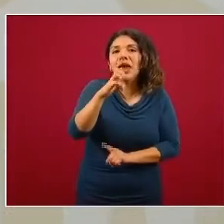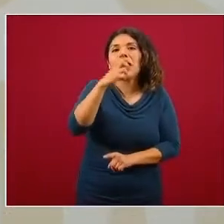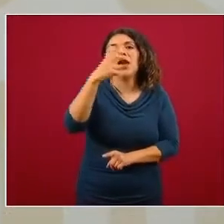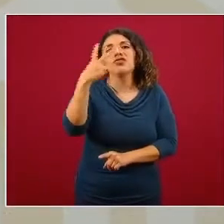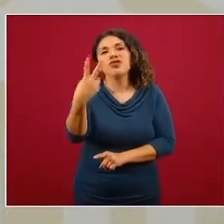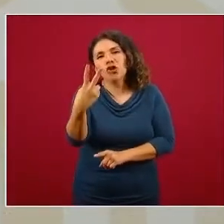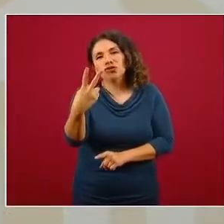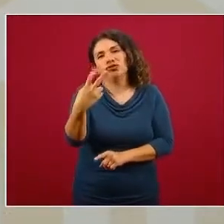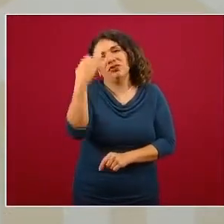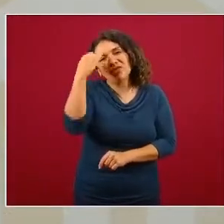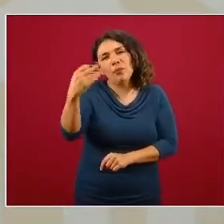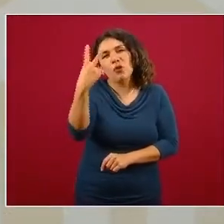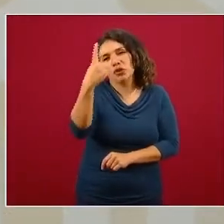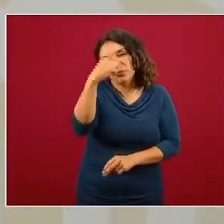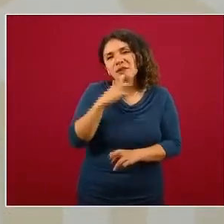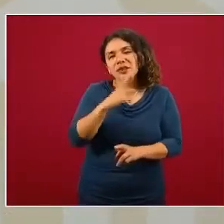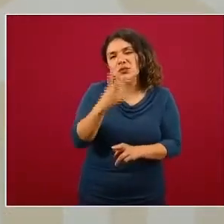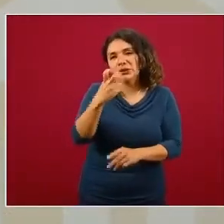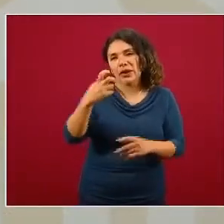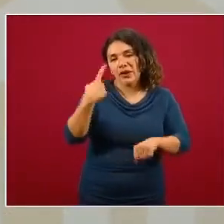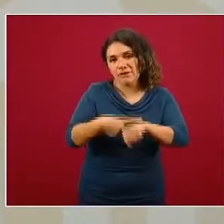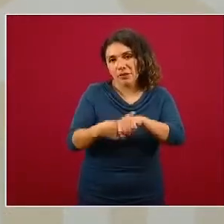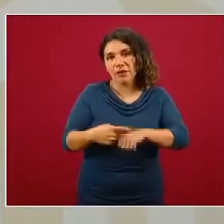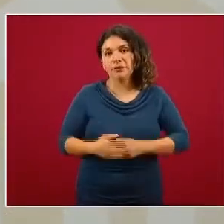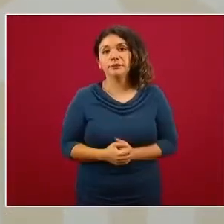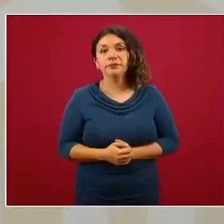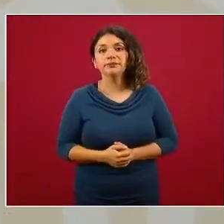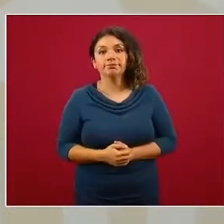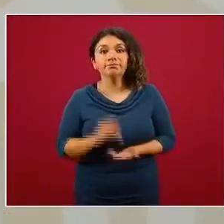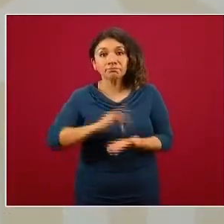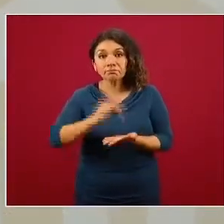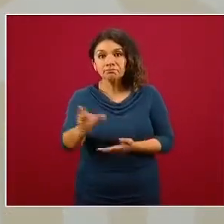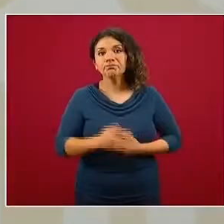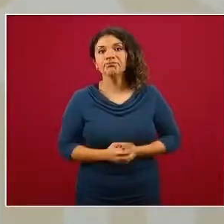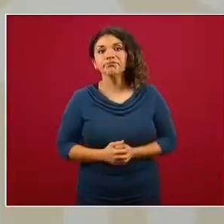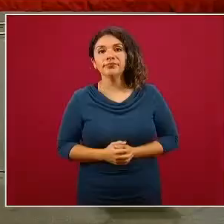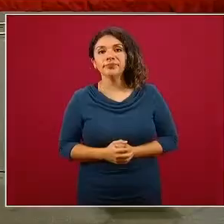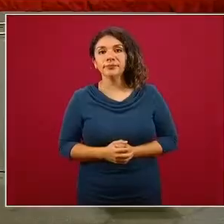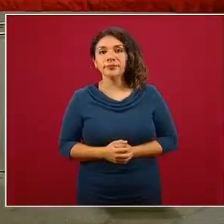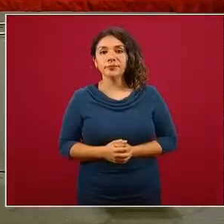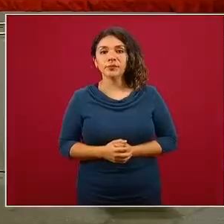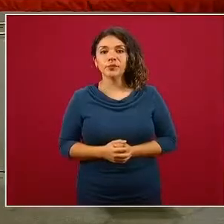parte 2 de la respuesta a la epidemia. Muchas gracias.